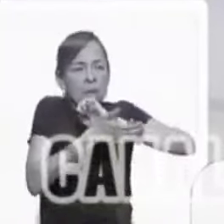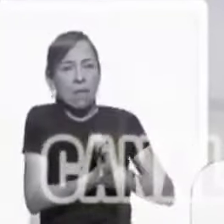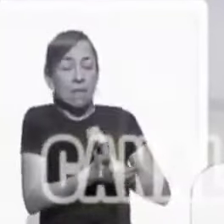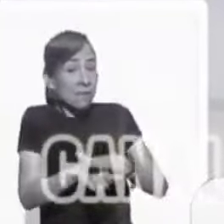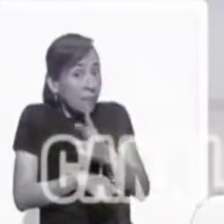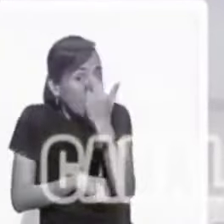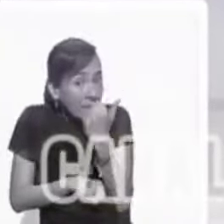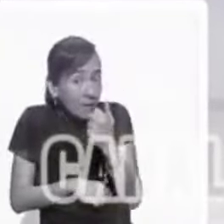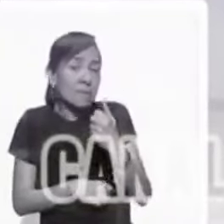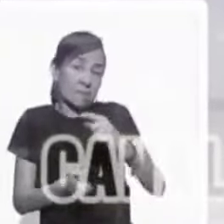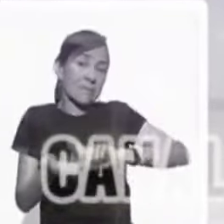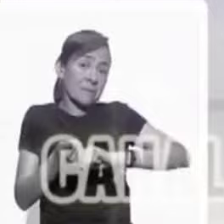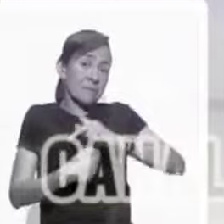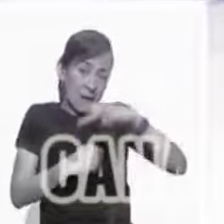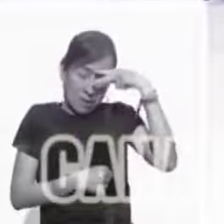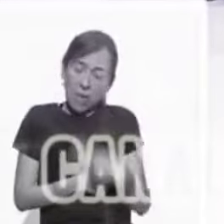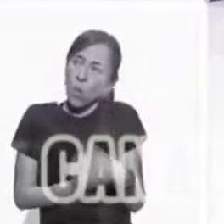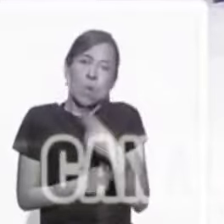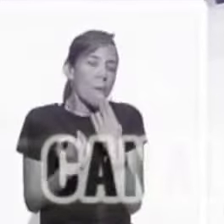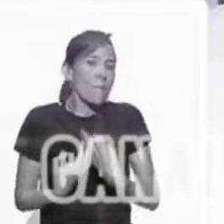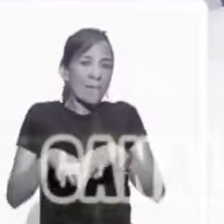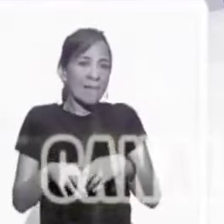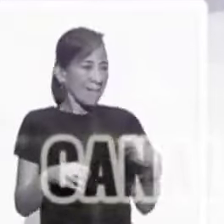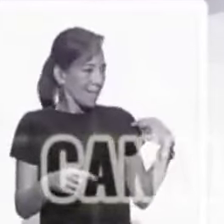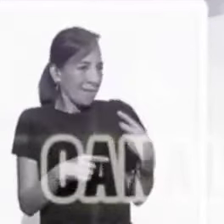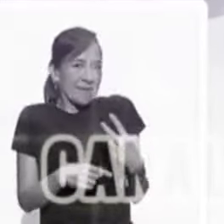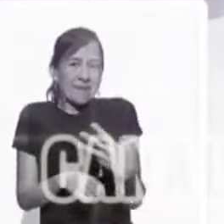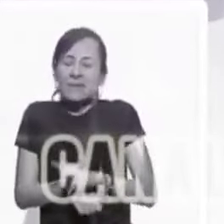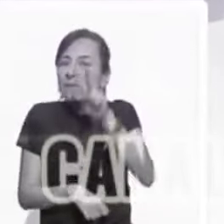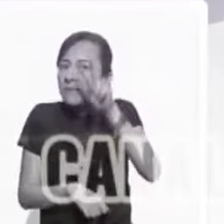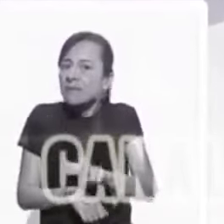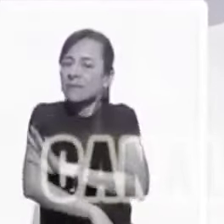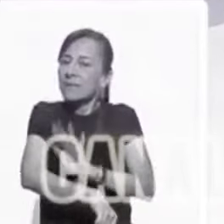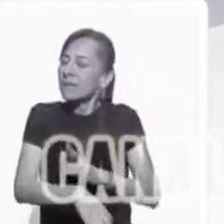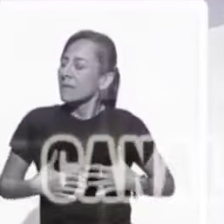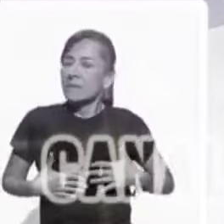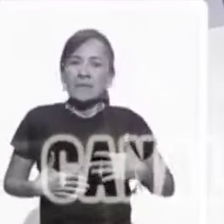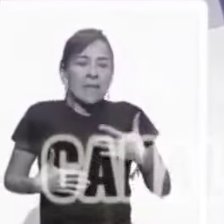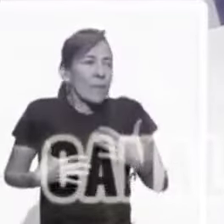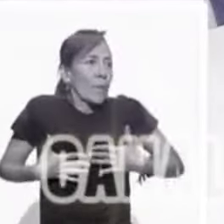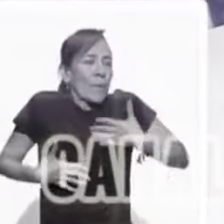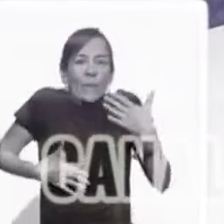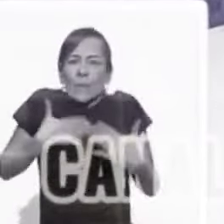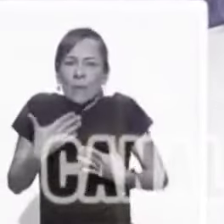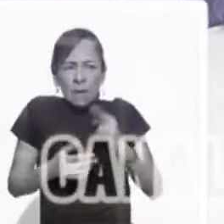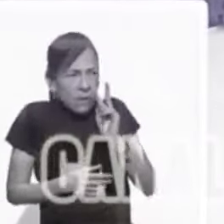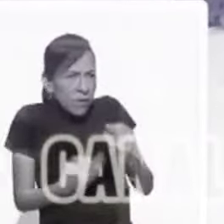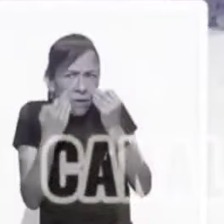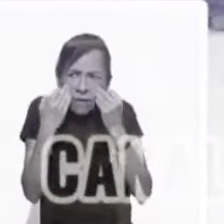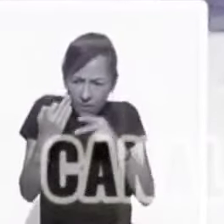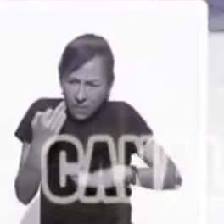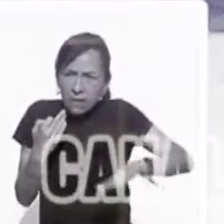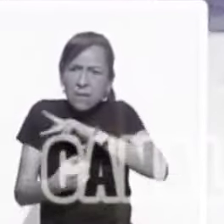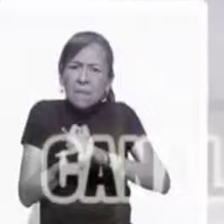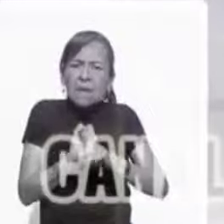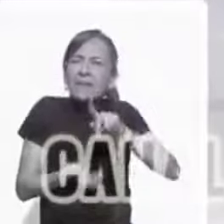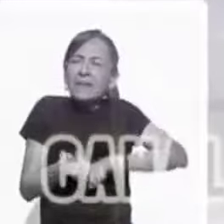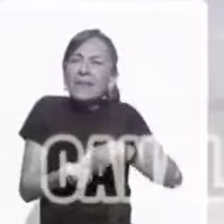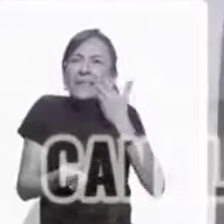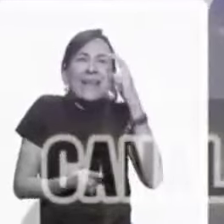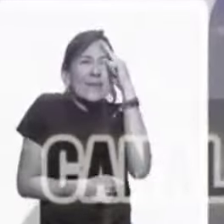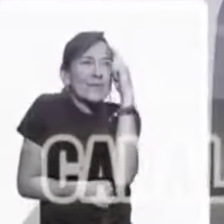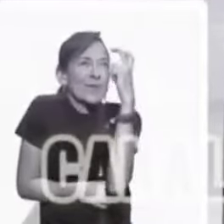eh estos días yo estoy muy emocionada porque veo que hay e un pueblo que se está atreviendo a soñar y que tiene un propósito no eh